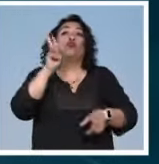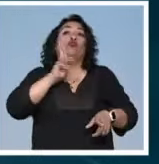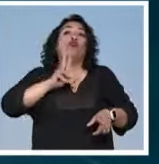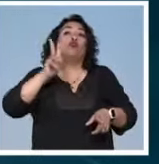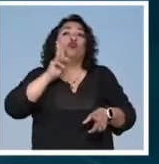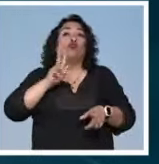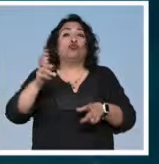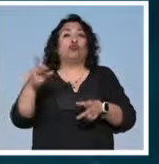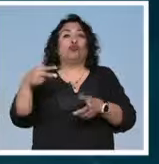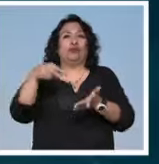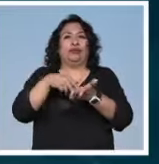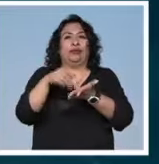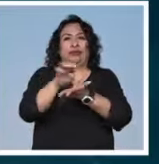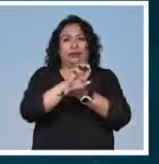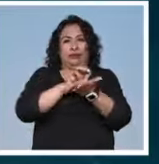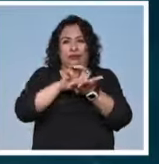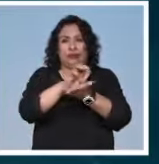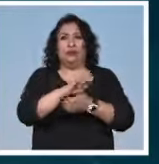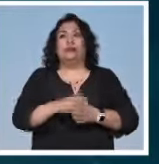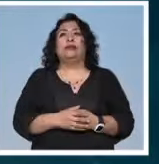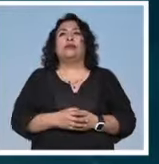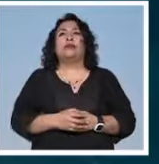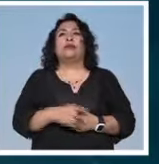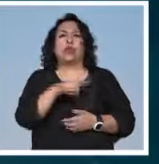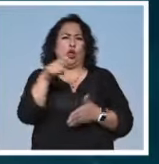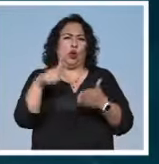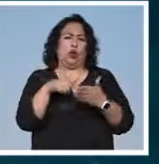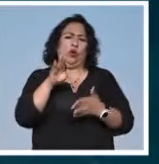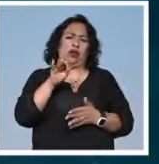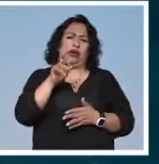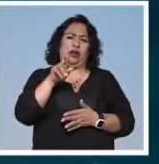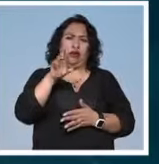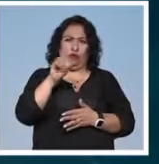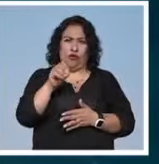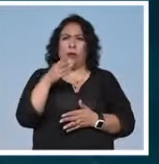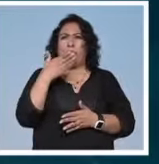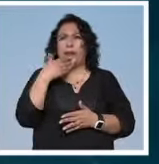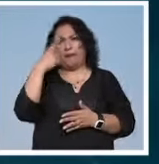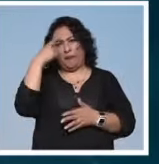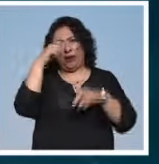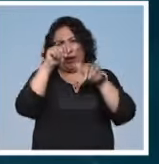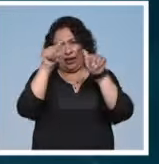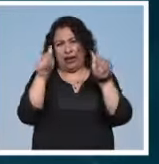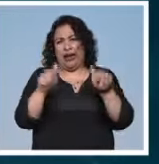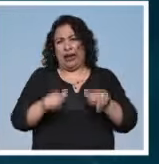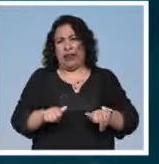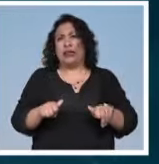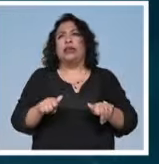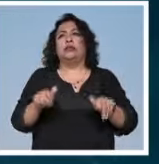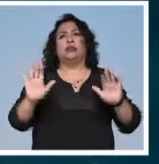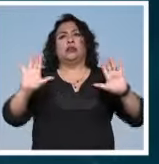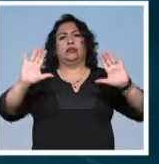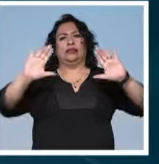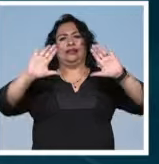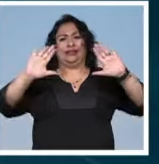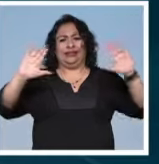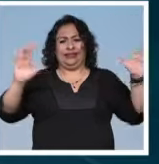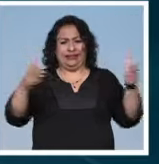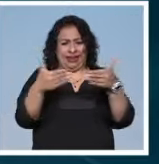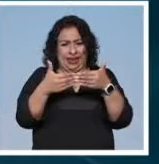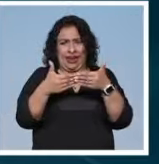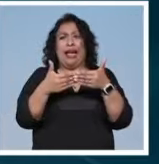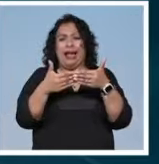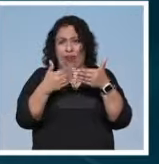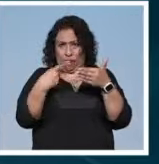experimentación escénica. Es un foro que, como buen foro para las artes escénicas, estará cerrado, pero que también tendrá